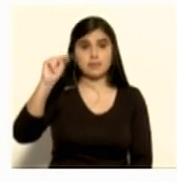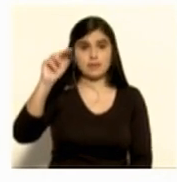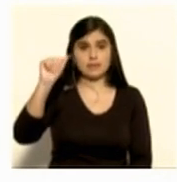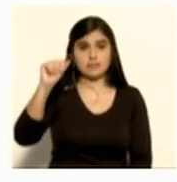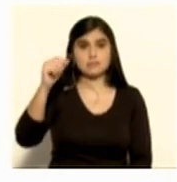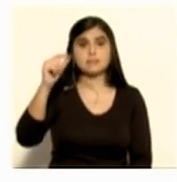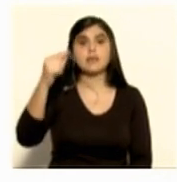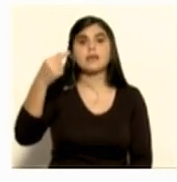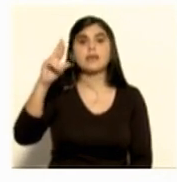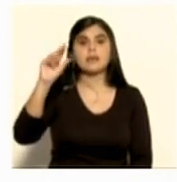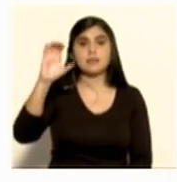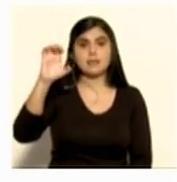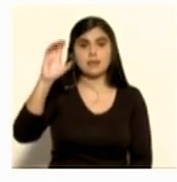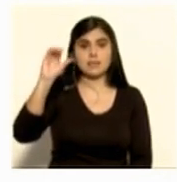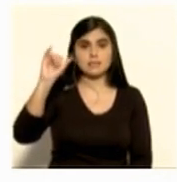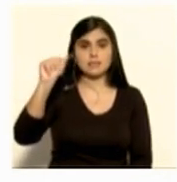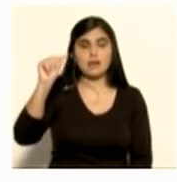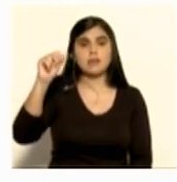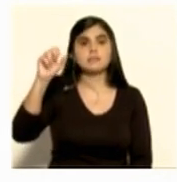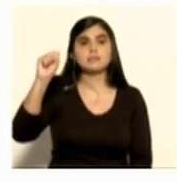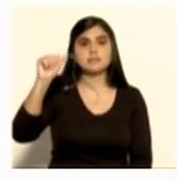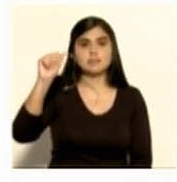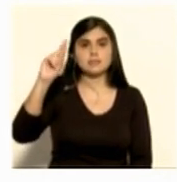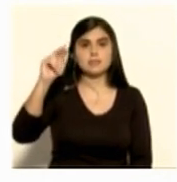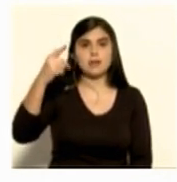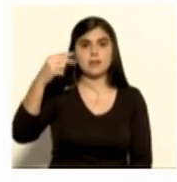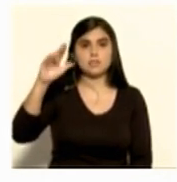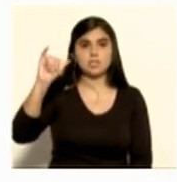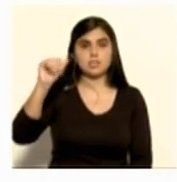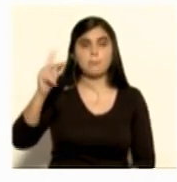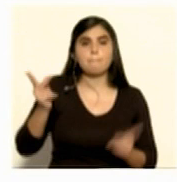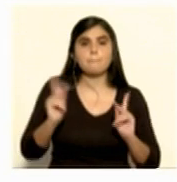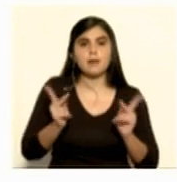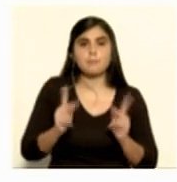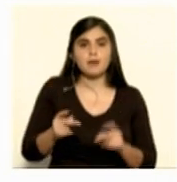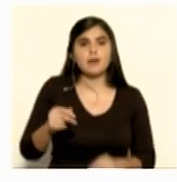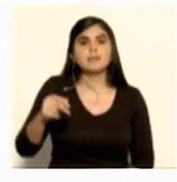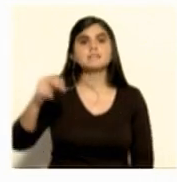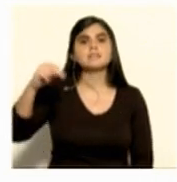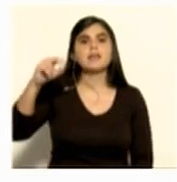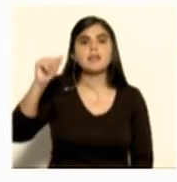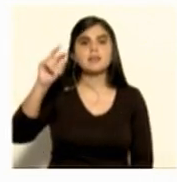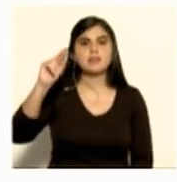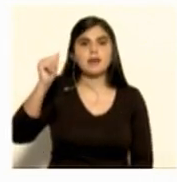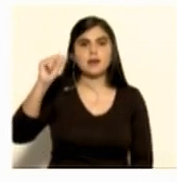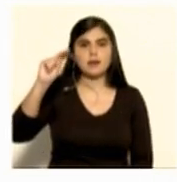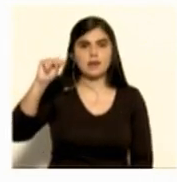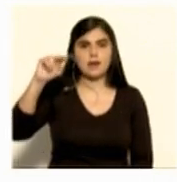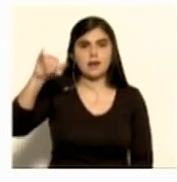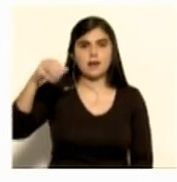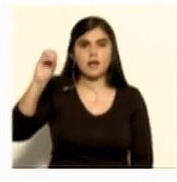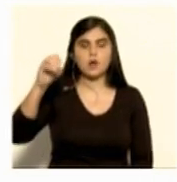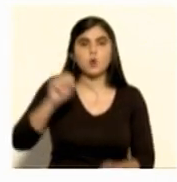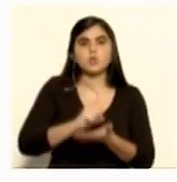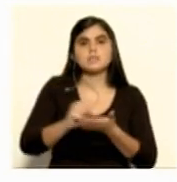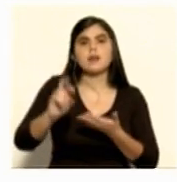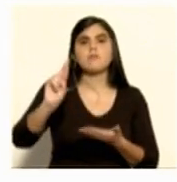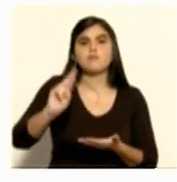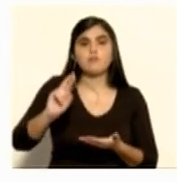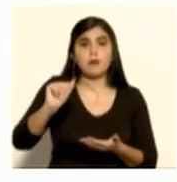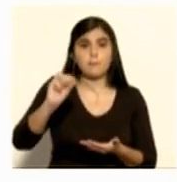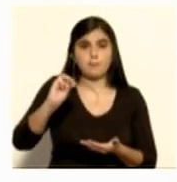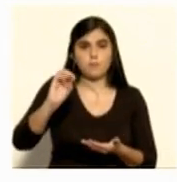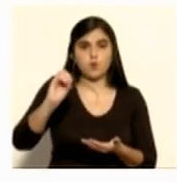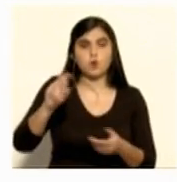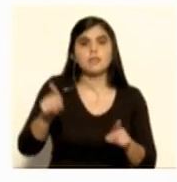Sarchí, Palmares, Naranjo, San Ramón y Zarcero,